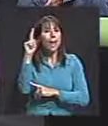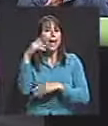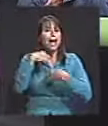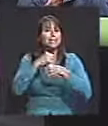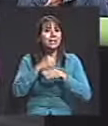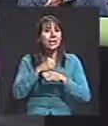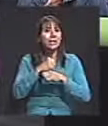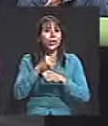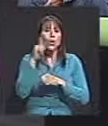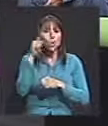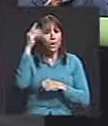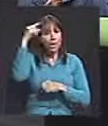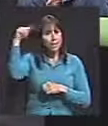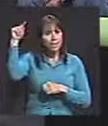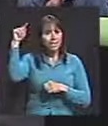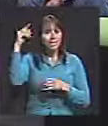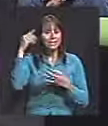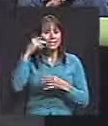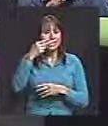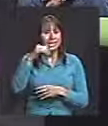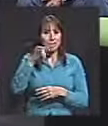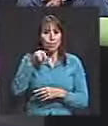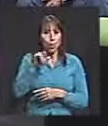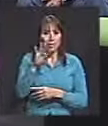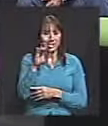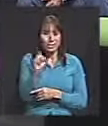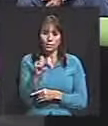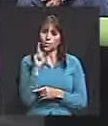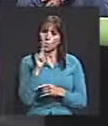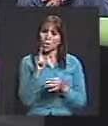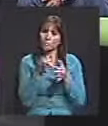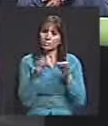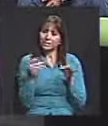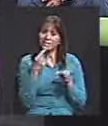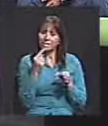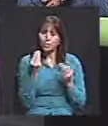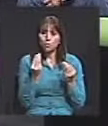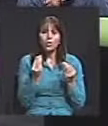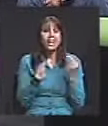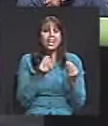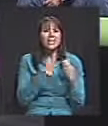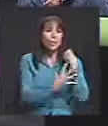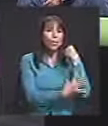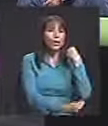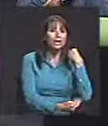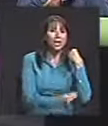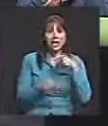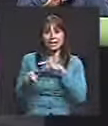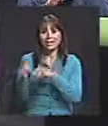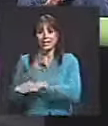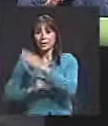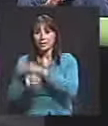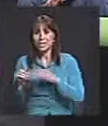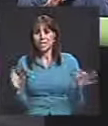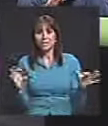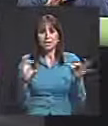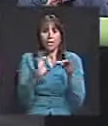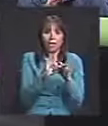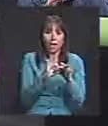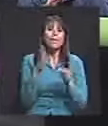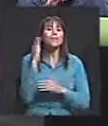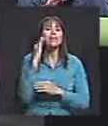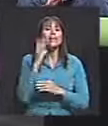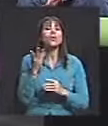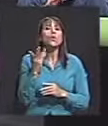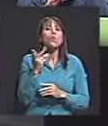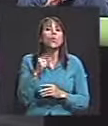hipótesis que se maneja mucho, que es la correlación pobreza y discapacidad. Bueno, vamos a poder determinar, por ejemplo, cuánta población en pobreza con discapacidad hay